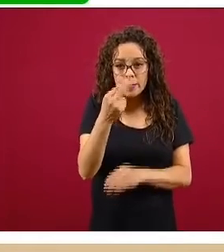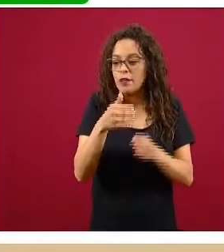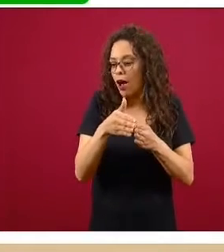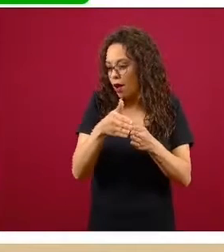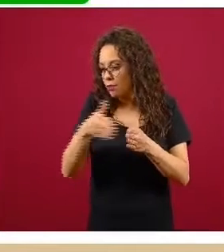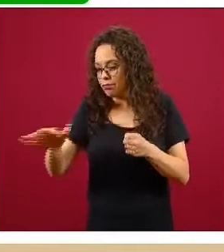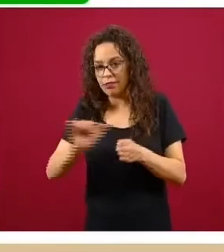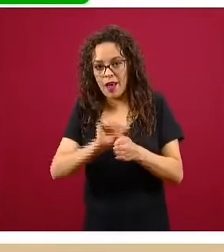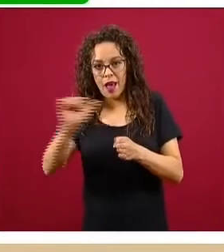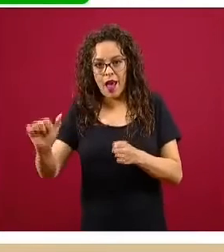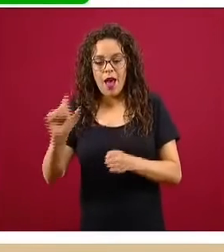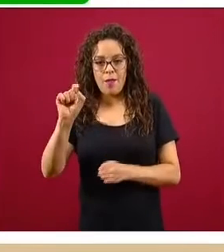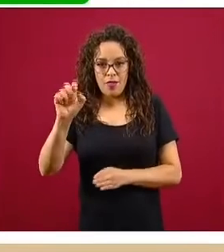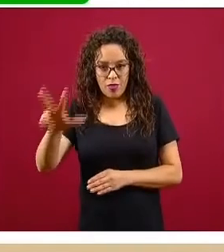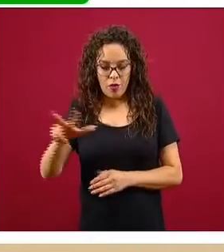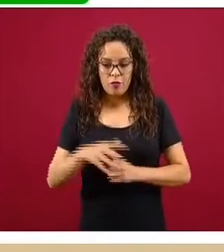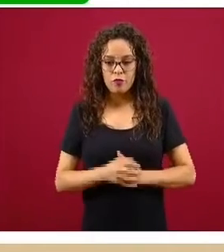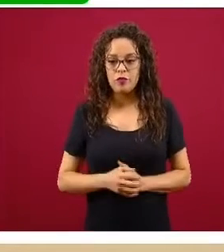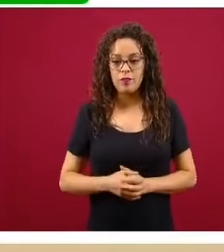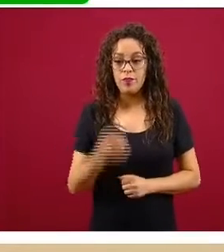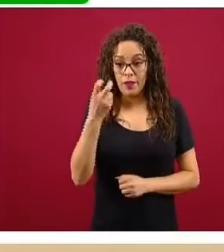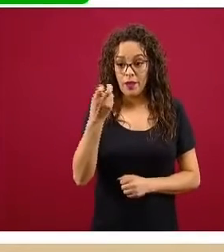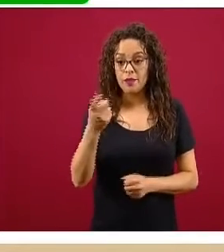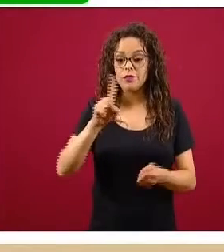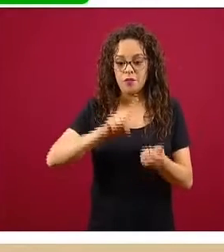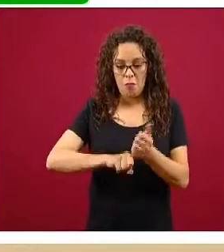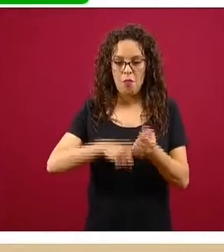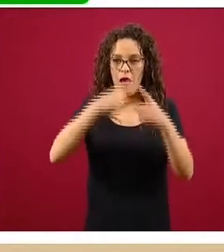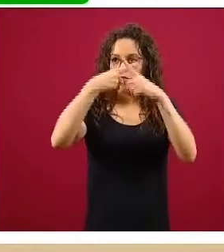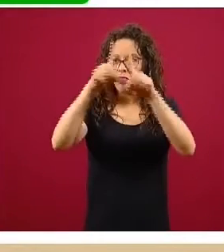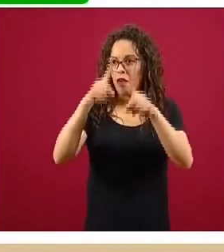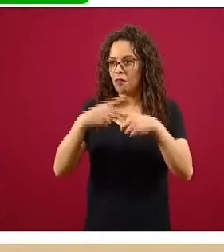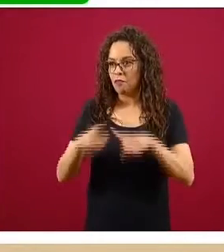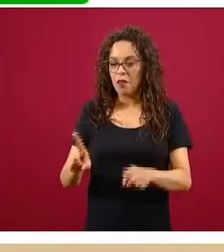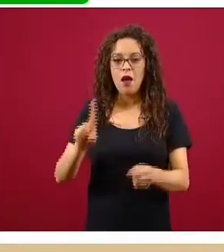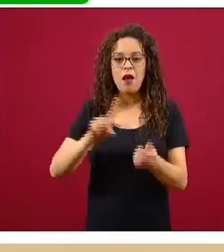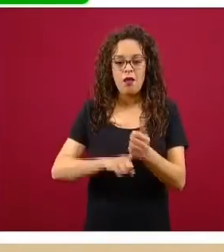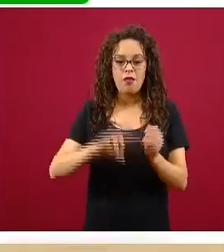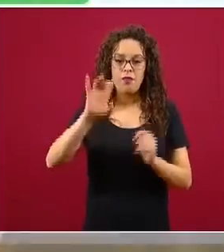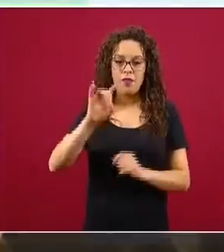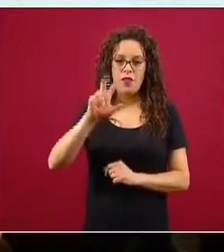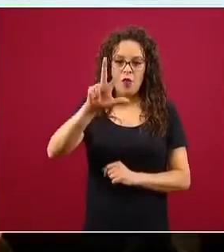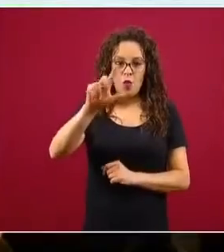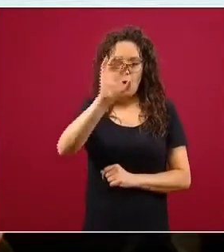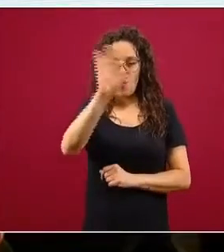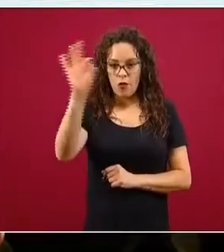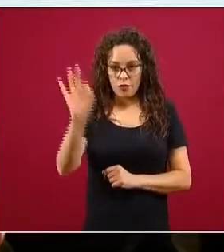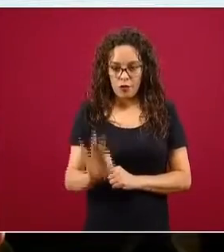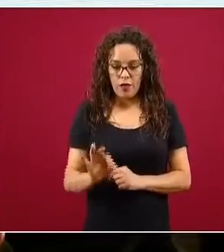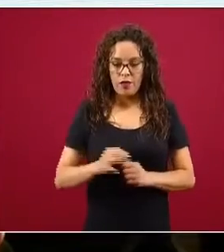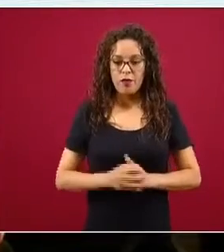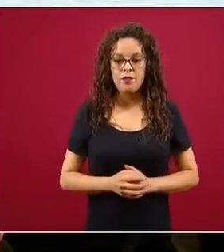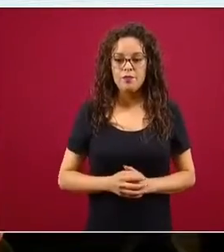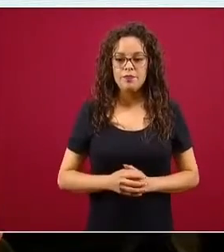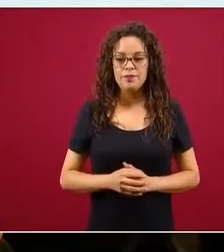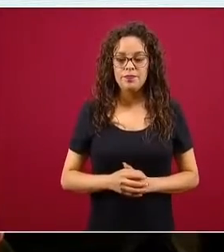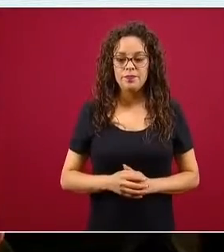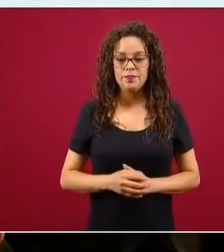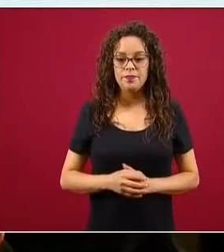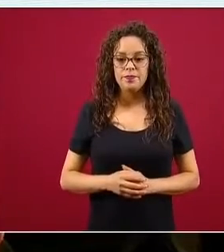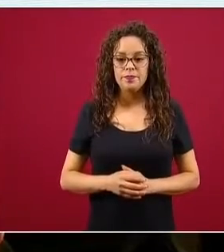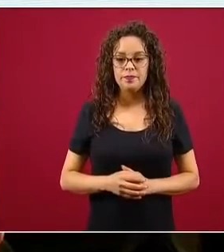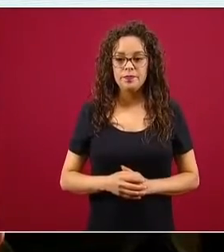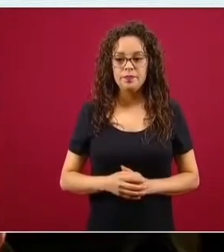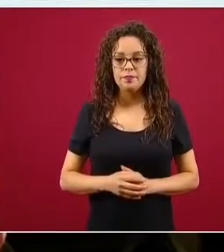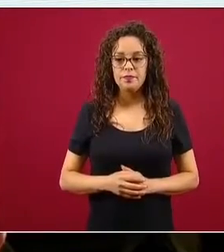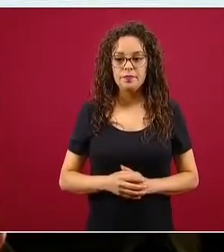esta diferencia en las últimas 2 semanas es de un menos 38%. Si bien es cierto, la totalidad de casos estimados, que es el número